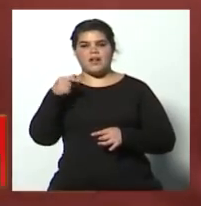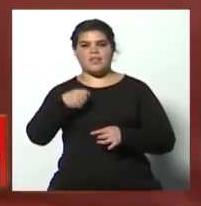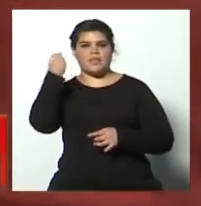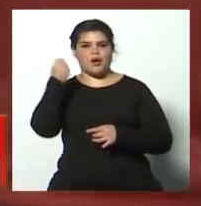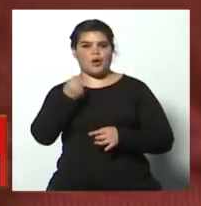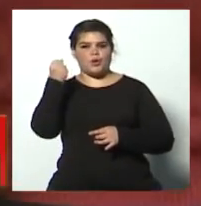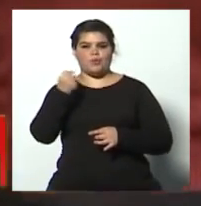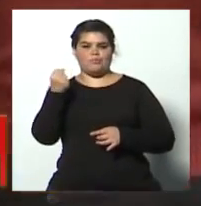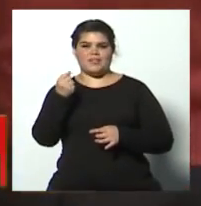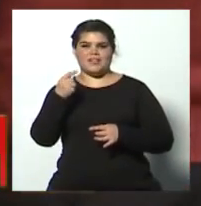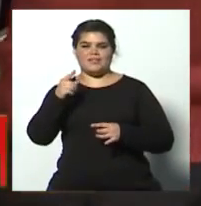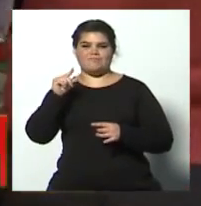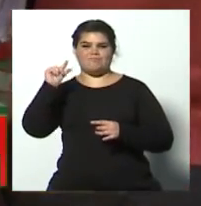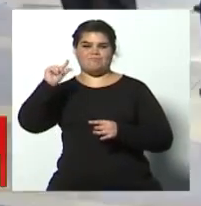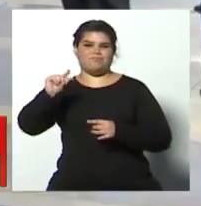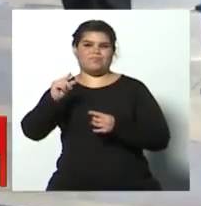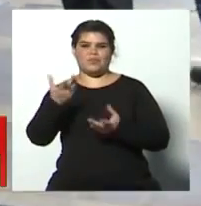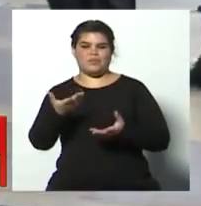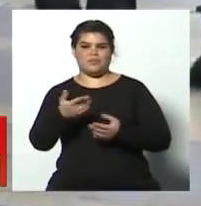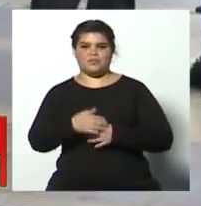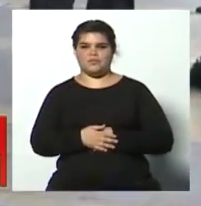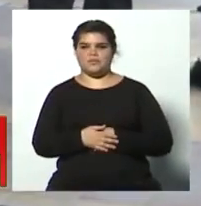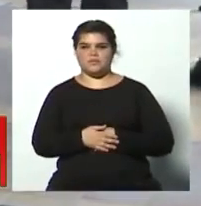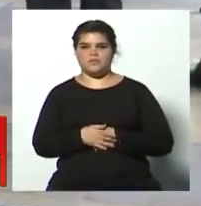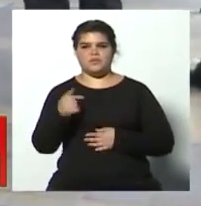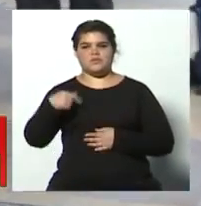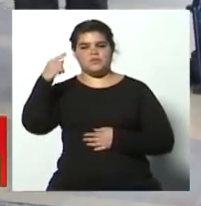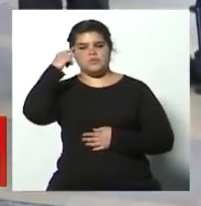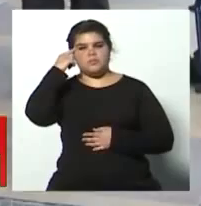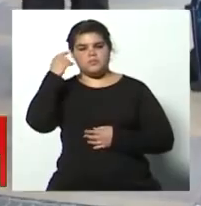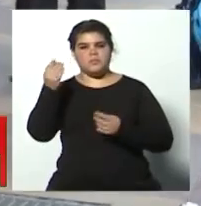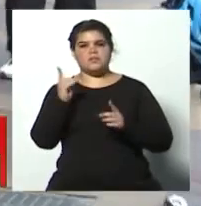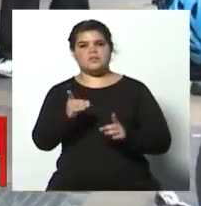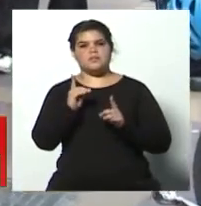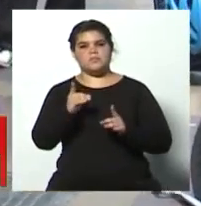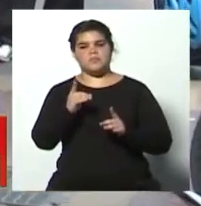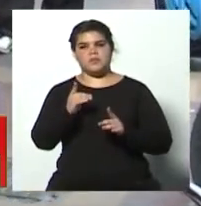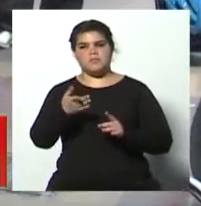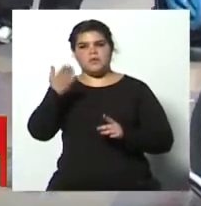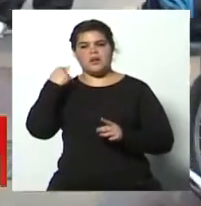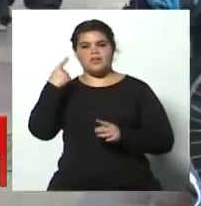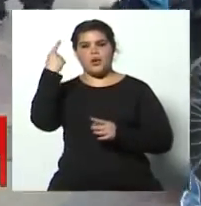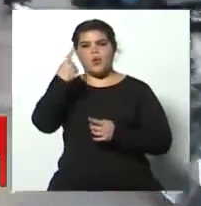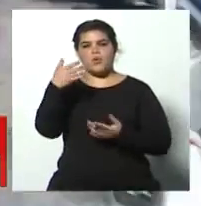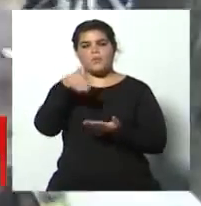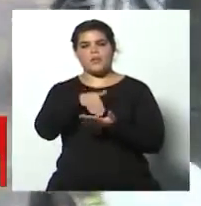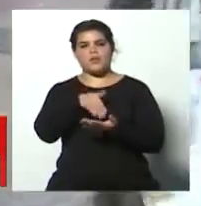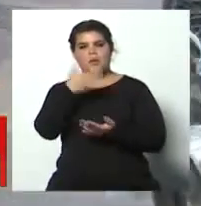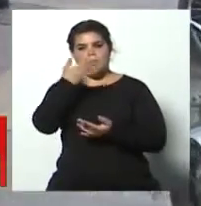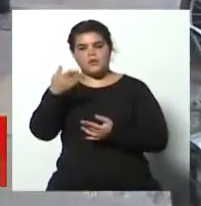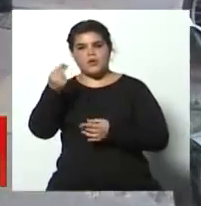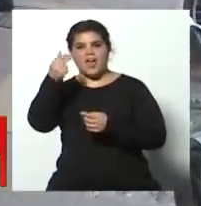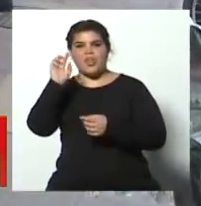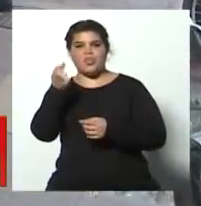credibilidad. Realmente es así. Por eso yo estimo que, así como en agosto hubo casi 1 millón de personas que se volcaron al dólar ahorro,